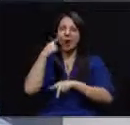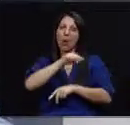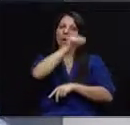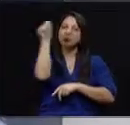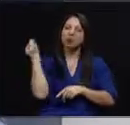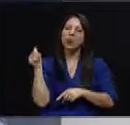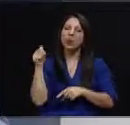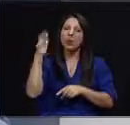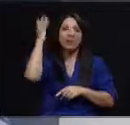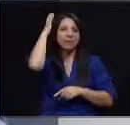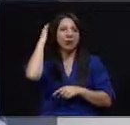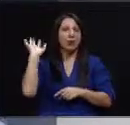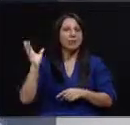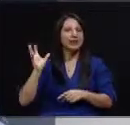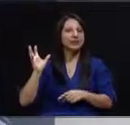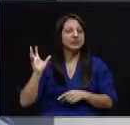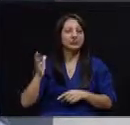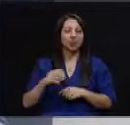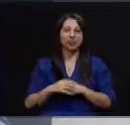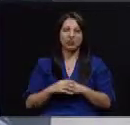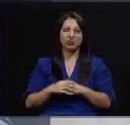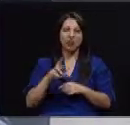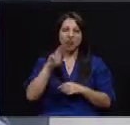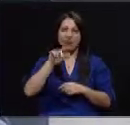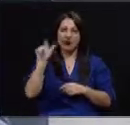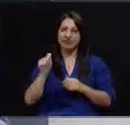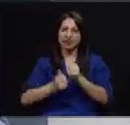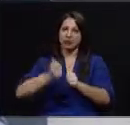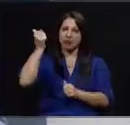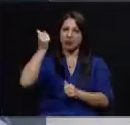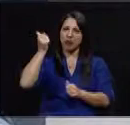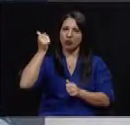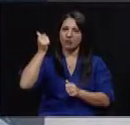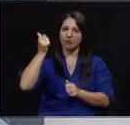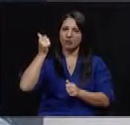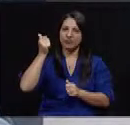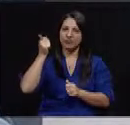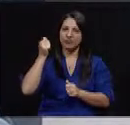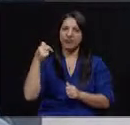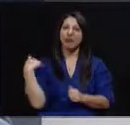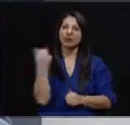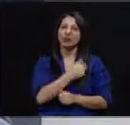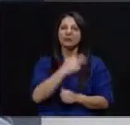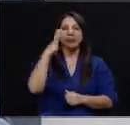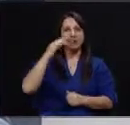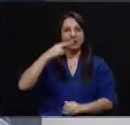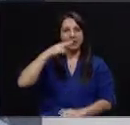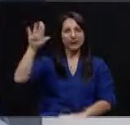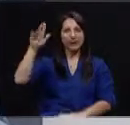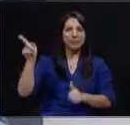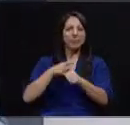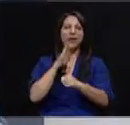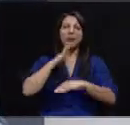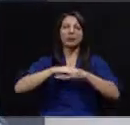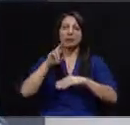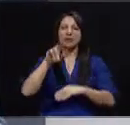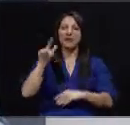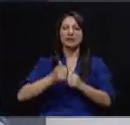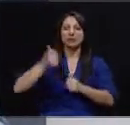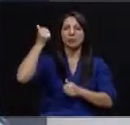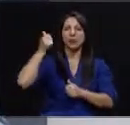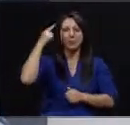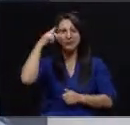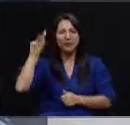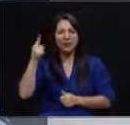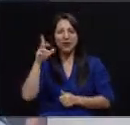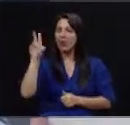ojos azules, pelo rubio, ¿verdad? Y la raza superior. Nosotros creemos que Hitler fue el primero que habló de raza superior,